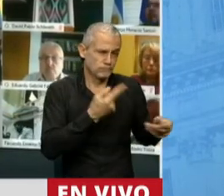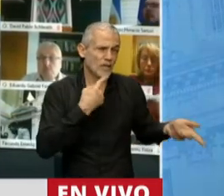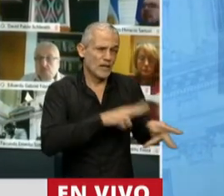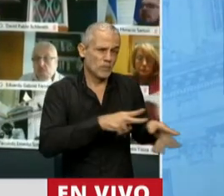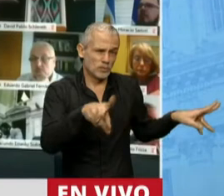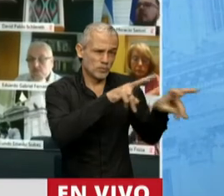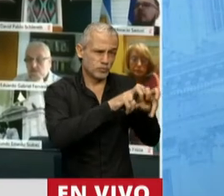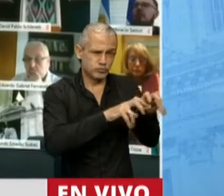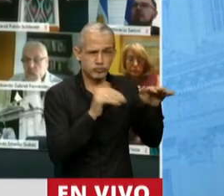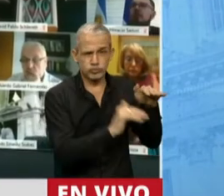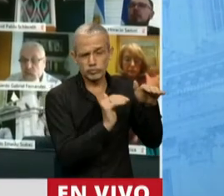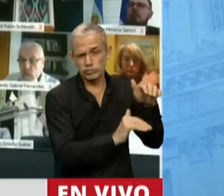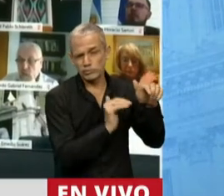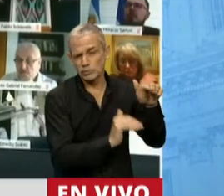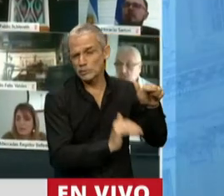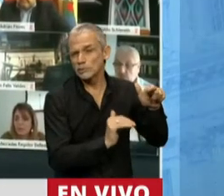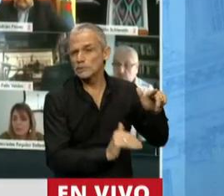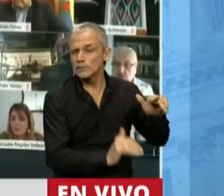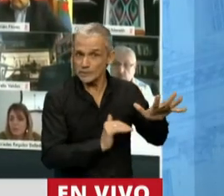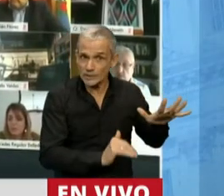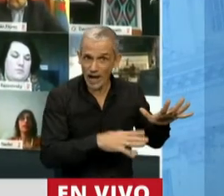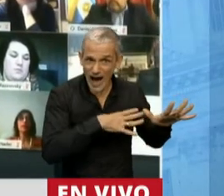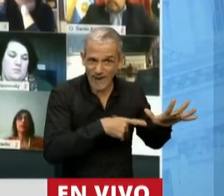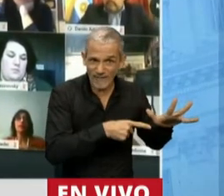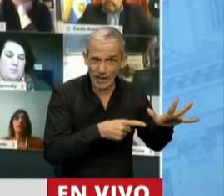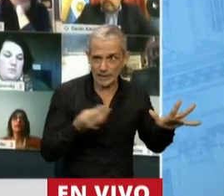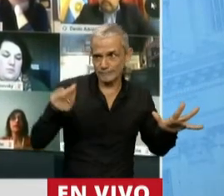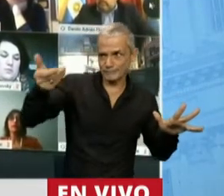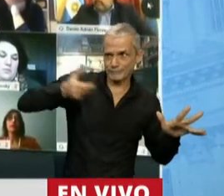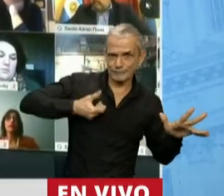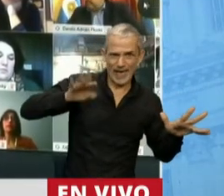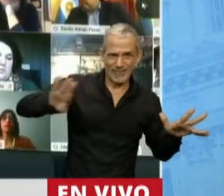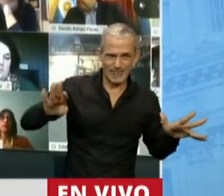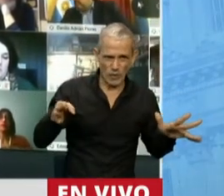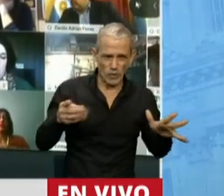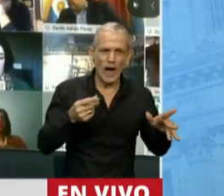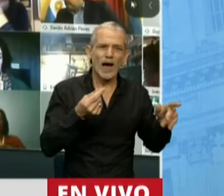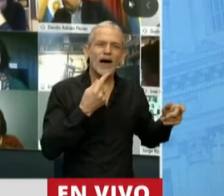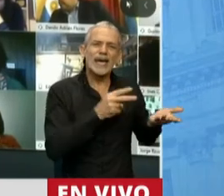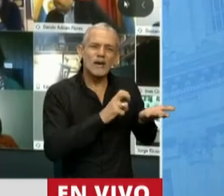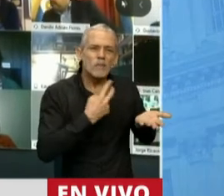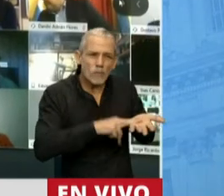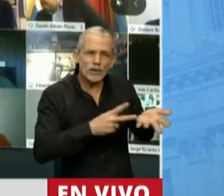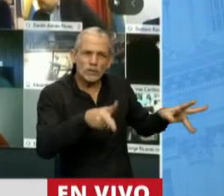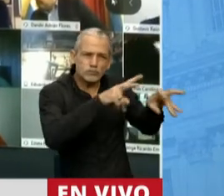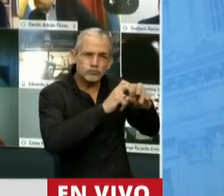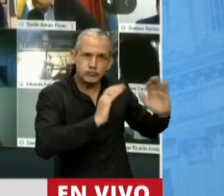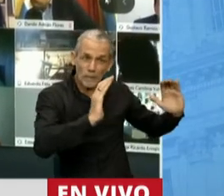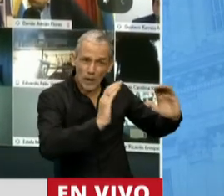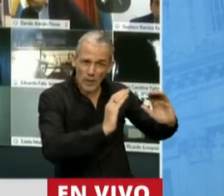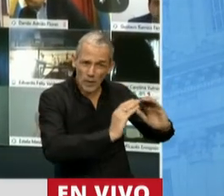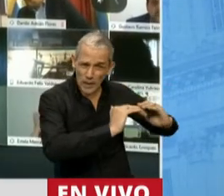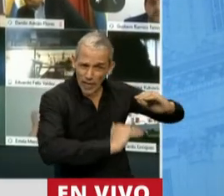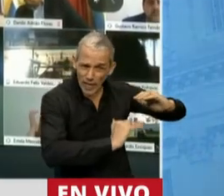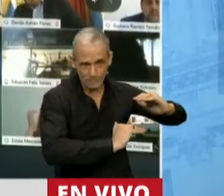acumulados. Casi podríamos cambiar el nombre a deuda a déficits fiscales acumulados. Y podríamos decir que hoy el